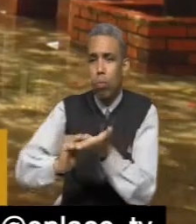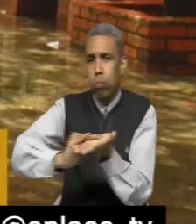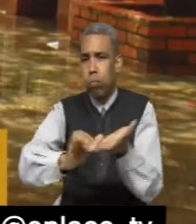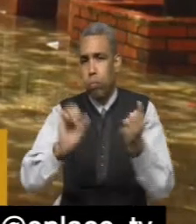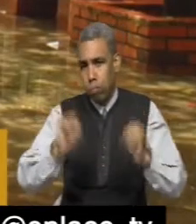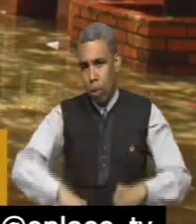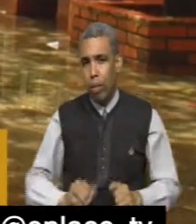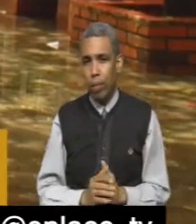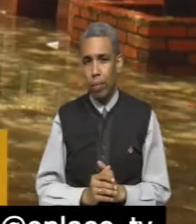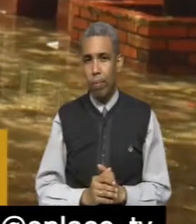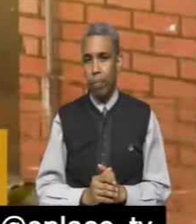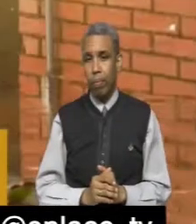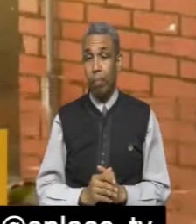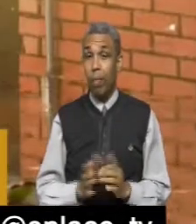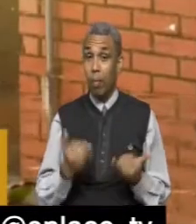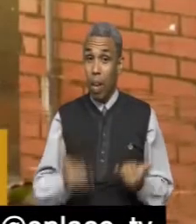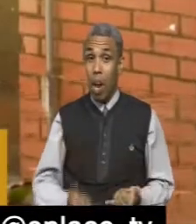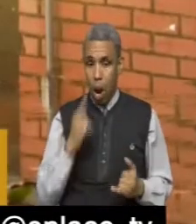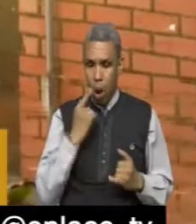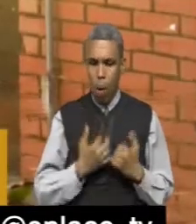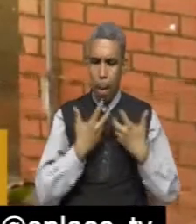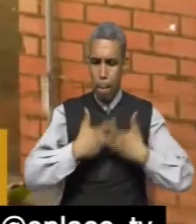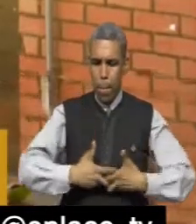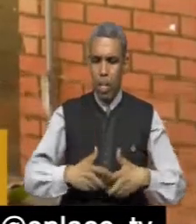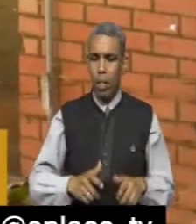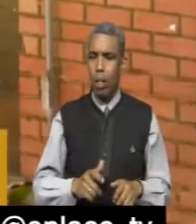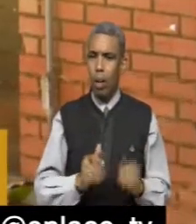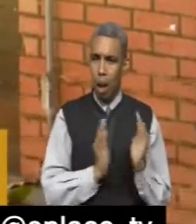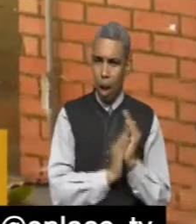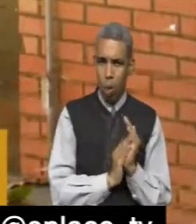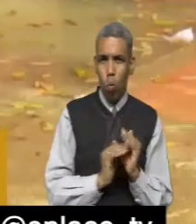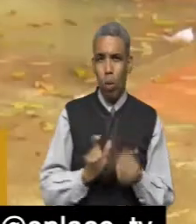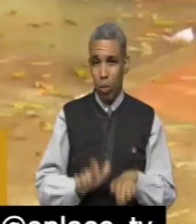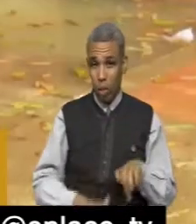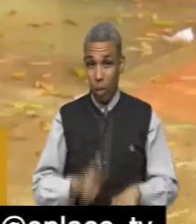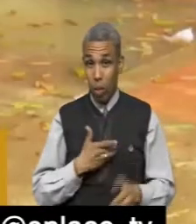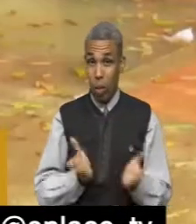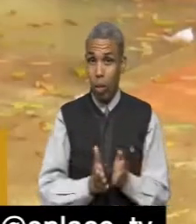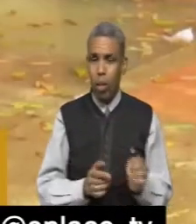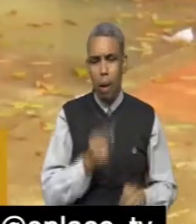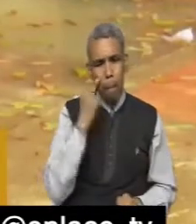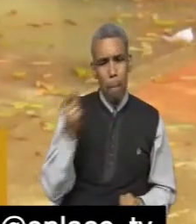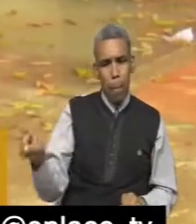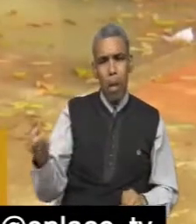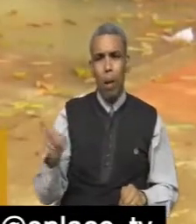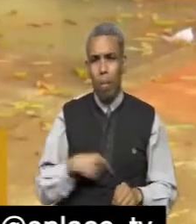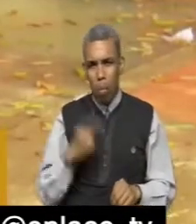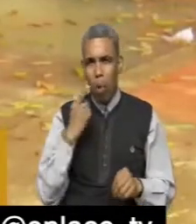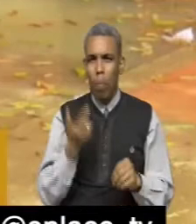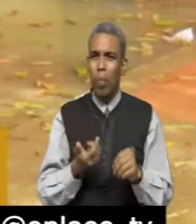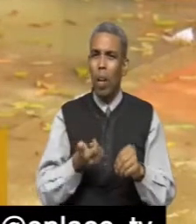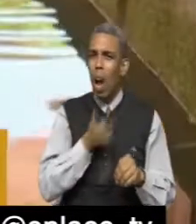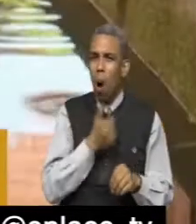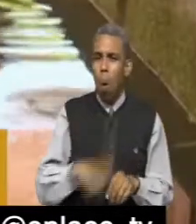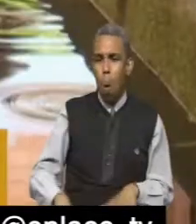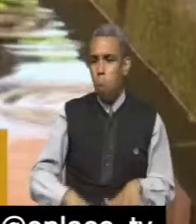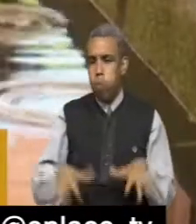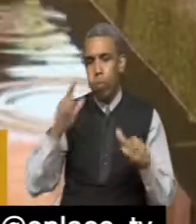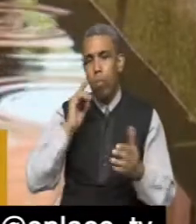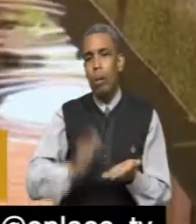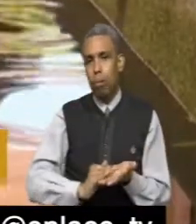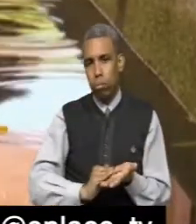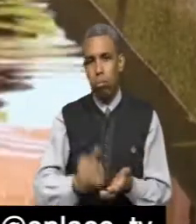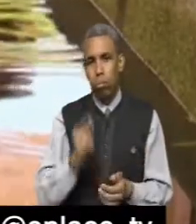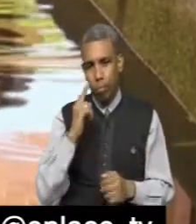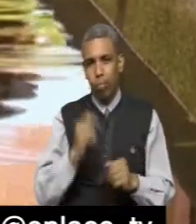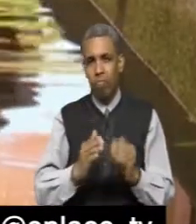esta dependencia gestione con la empresa Aguas de Barranca Bermeja el mantenimiento de los respectivos bajantes para evitar las inundaciones que se presentan en la